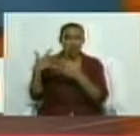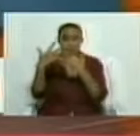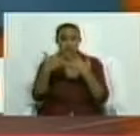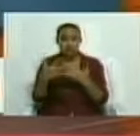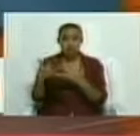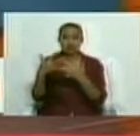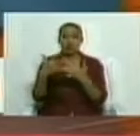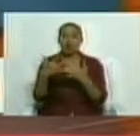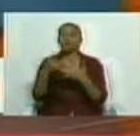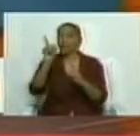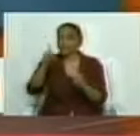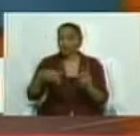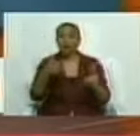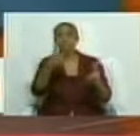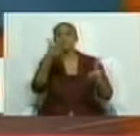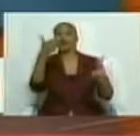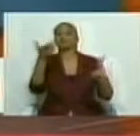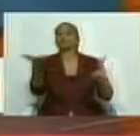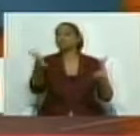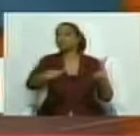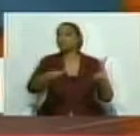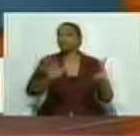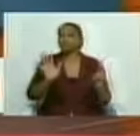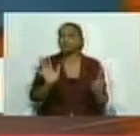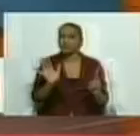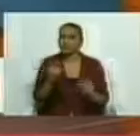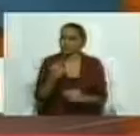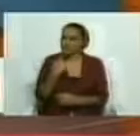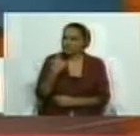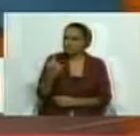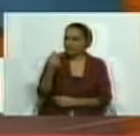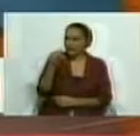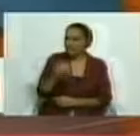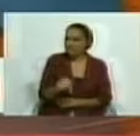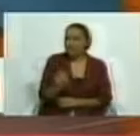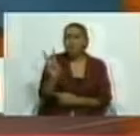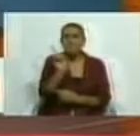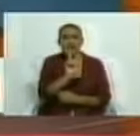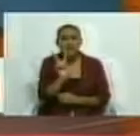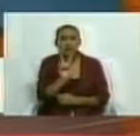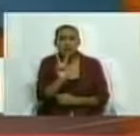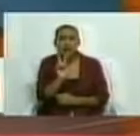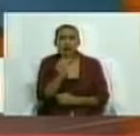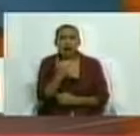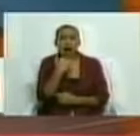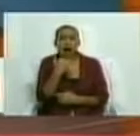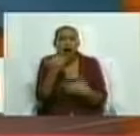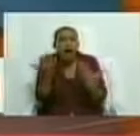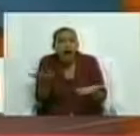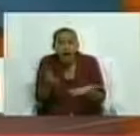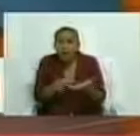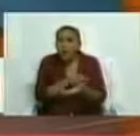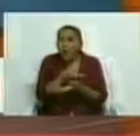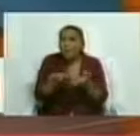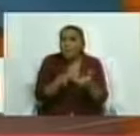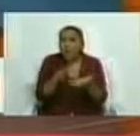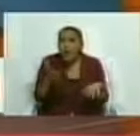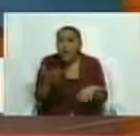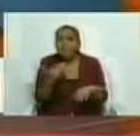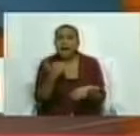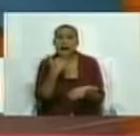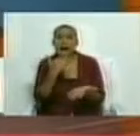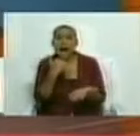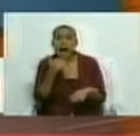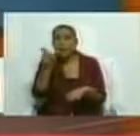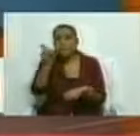aquí pueda eso ocurrir y decir gran cosa eso simple ente fue un estado de Whatsapp o